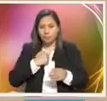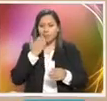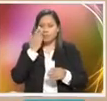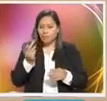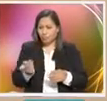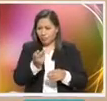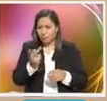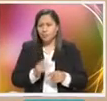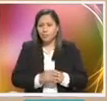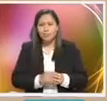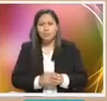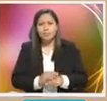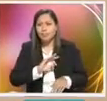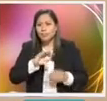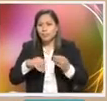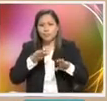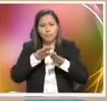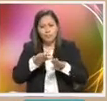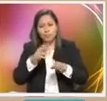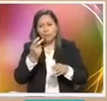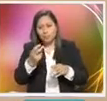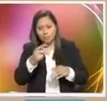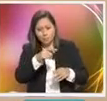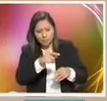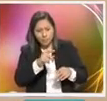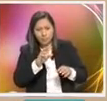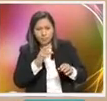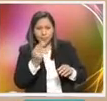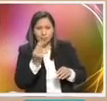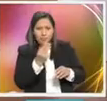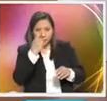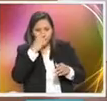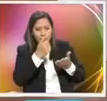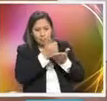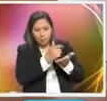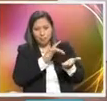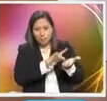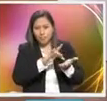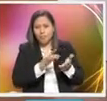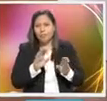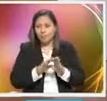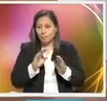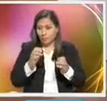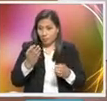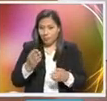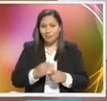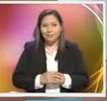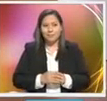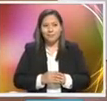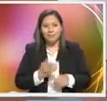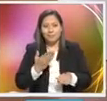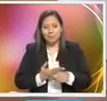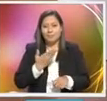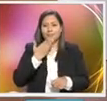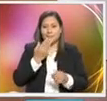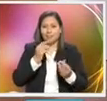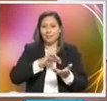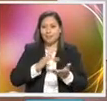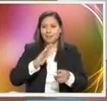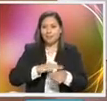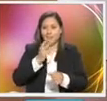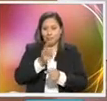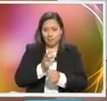quiero preguntar pues todo acerca de este proceso necesario para la sociedad. ¿Cómo estás? Muy bien, muchas gracias por la